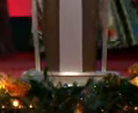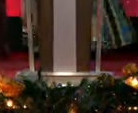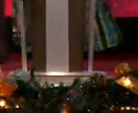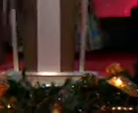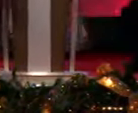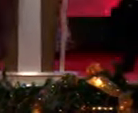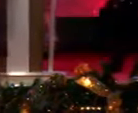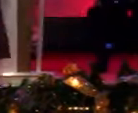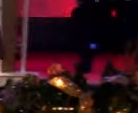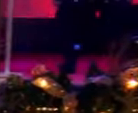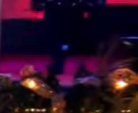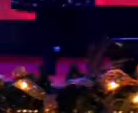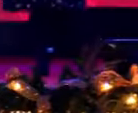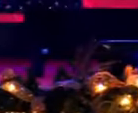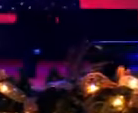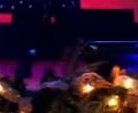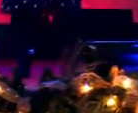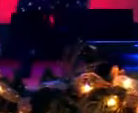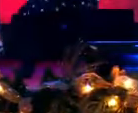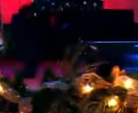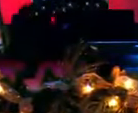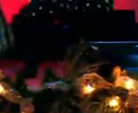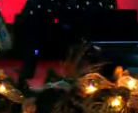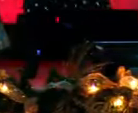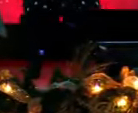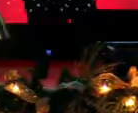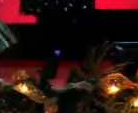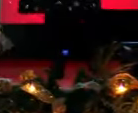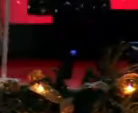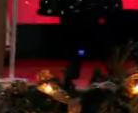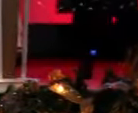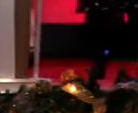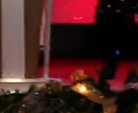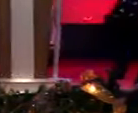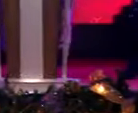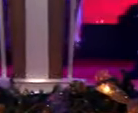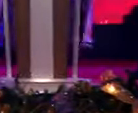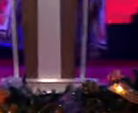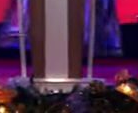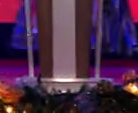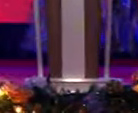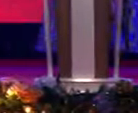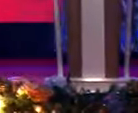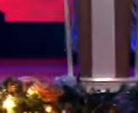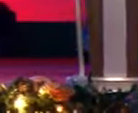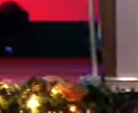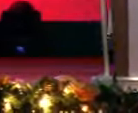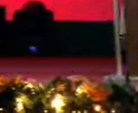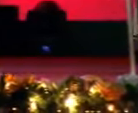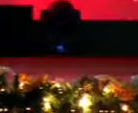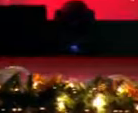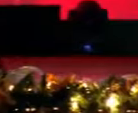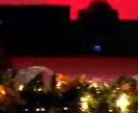Porque hay paz en Jesús. Y con Jesús yo iré.